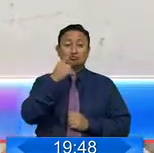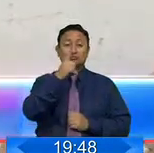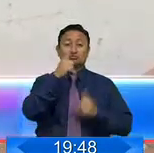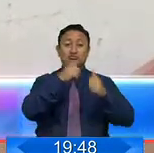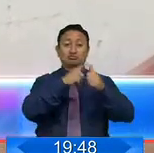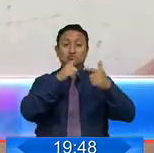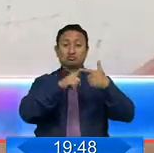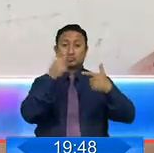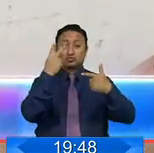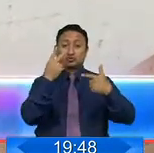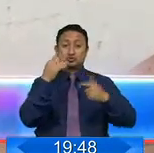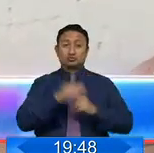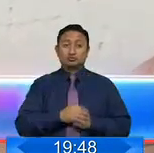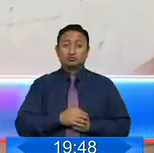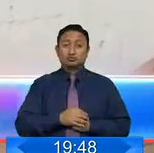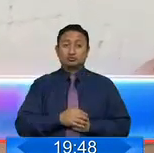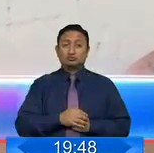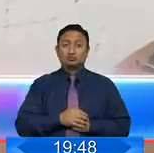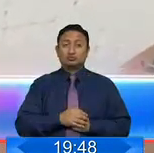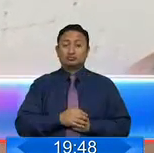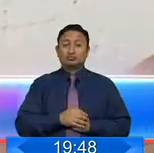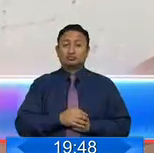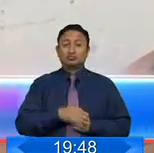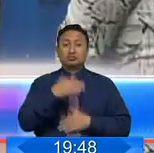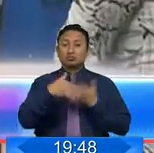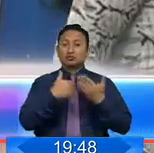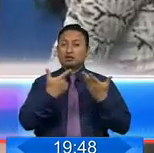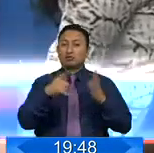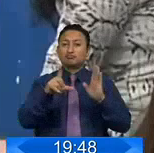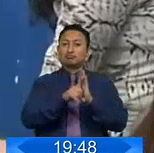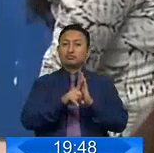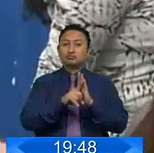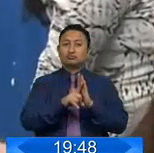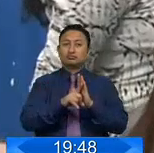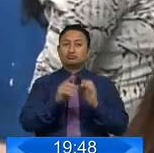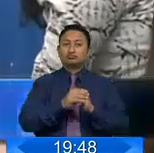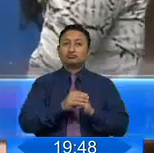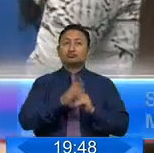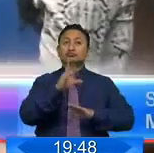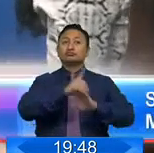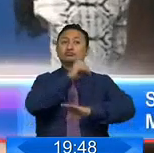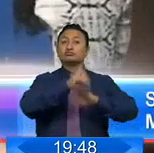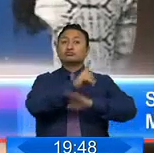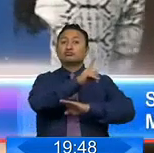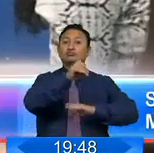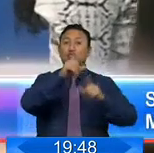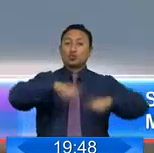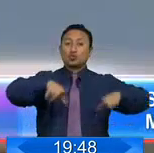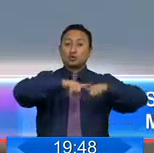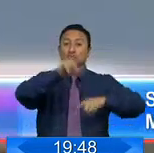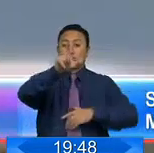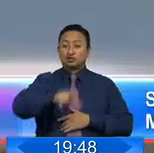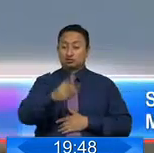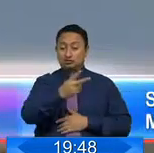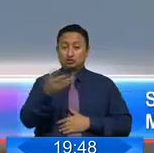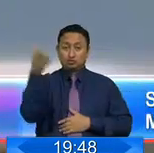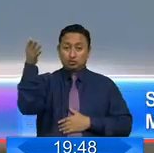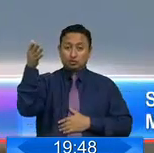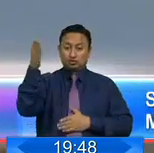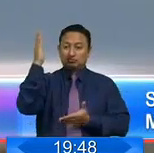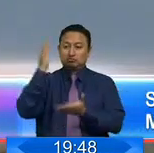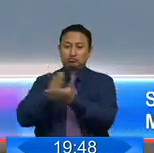y pues el resto voy a dejar a la ley. Por su parte, la directora del Guagua Centro decidió suspender a las dos profesoras